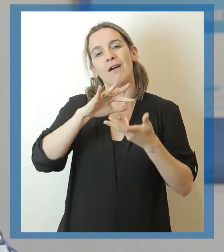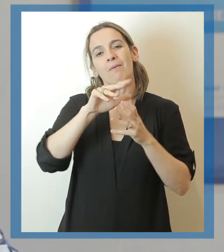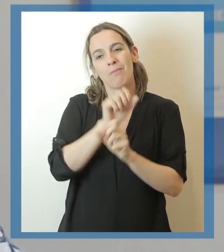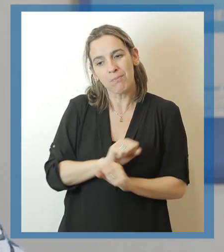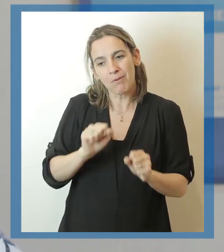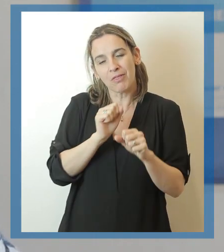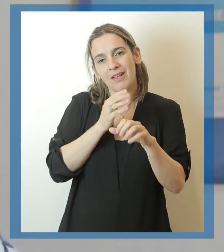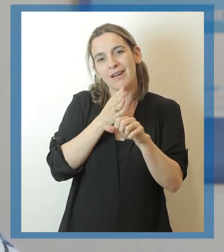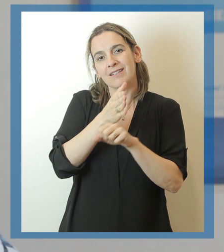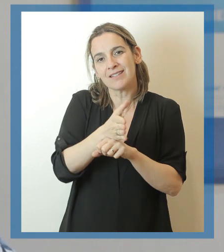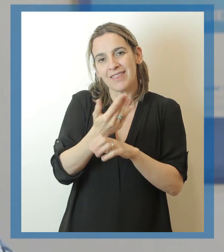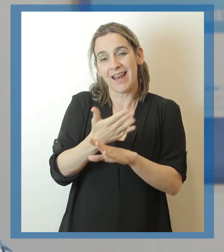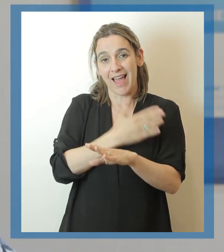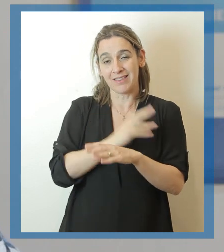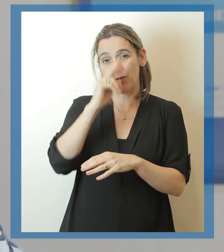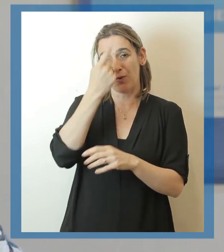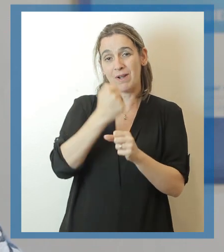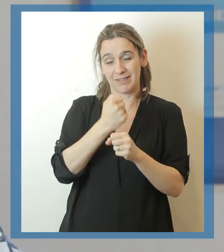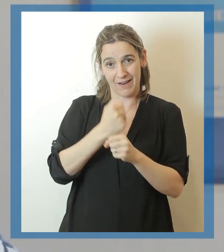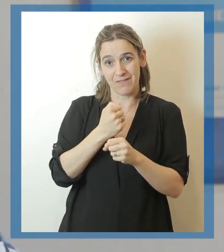y que han accedido únicamente,